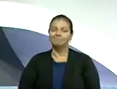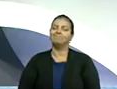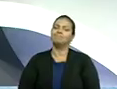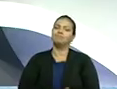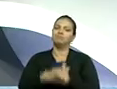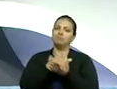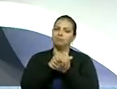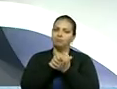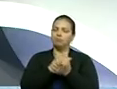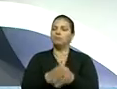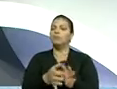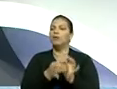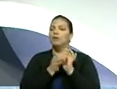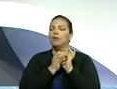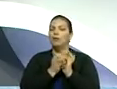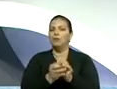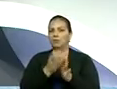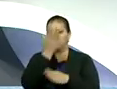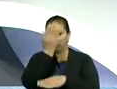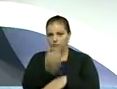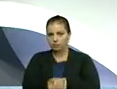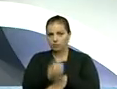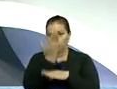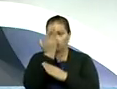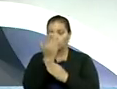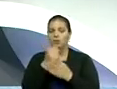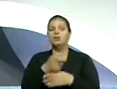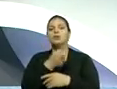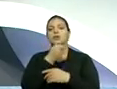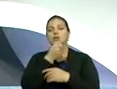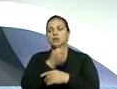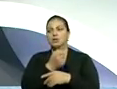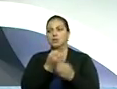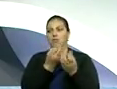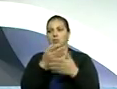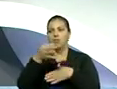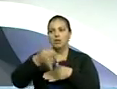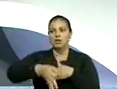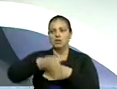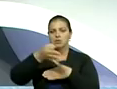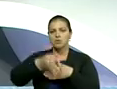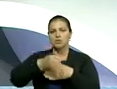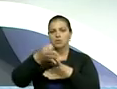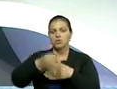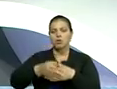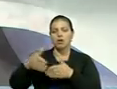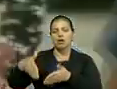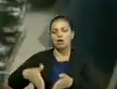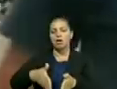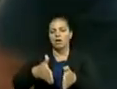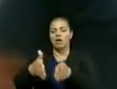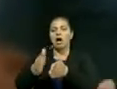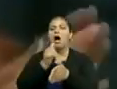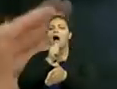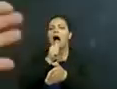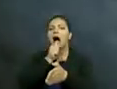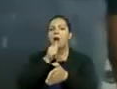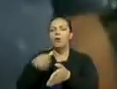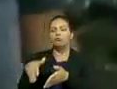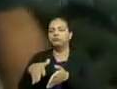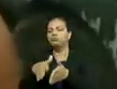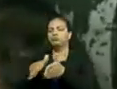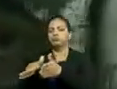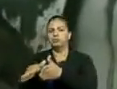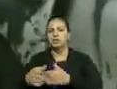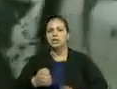Amigos televidentes, compañeros en estudios, les comento que aquí en Durán un vehículo cayó a una zanja y afortunadamente, mediante